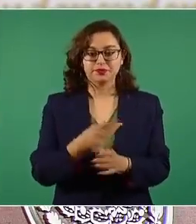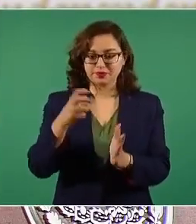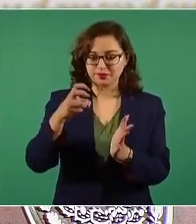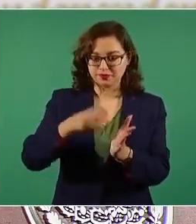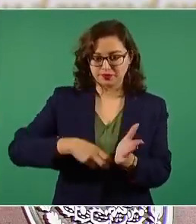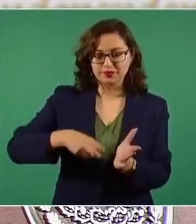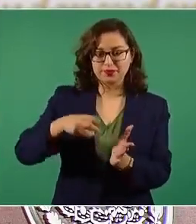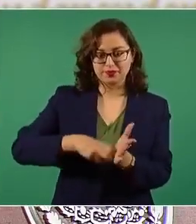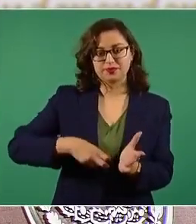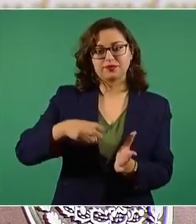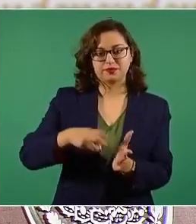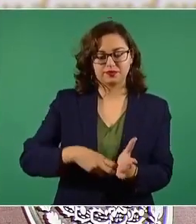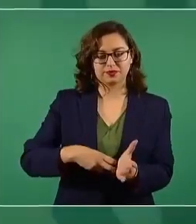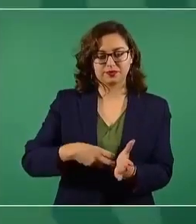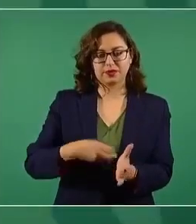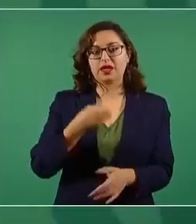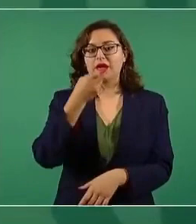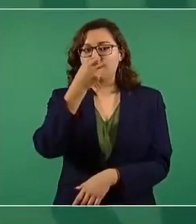y se cancela